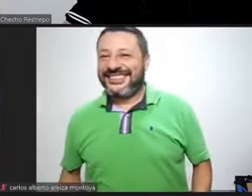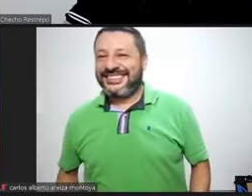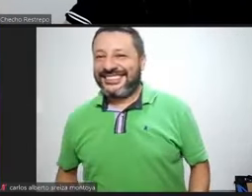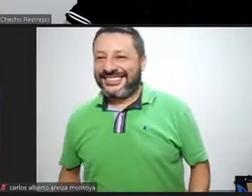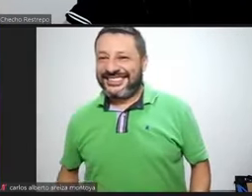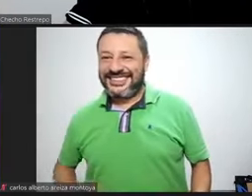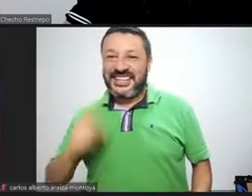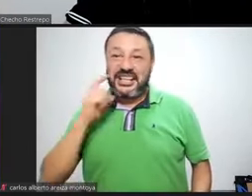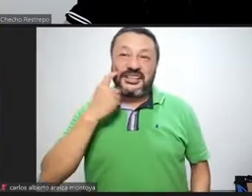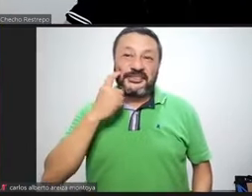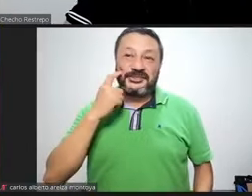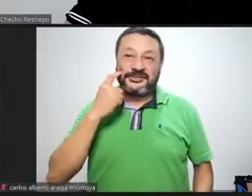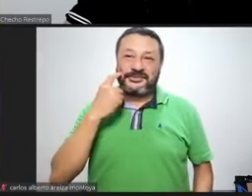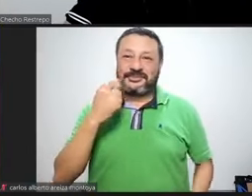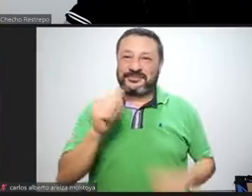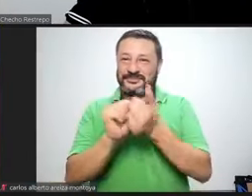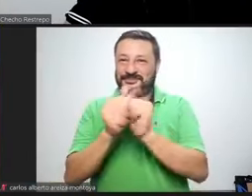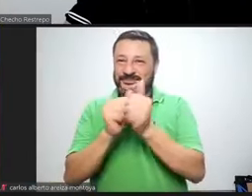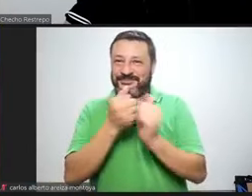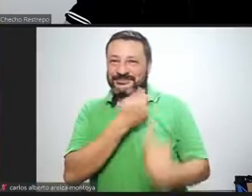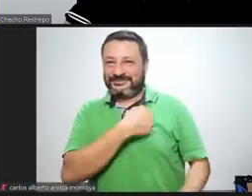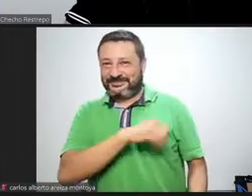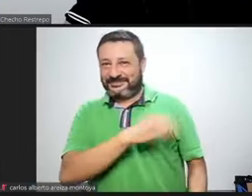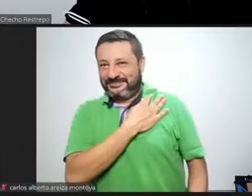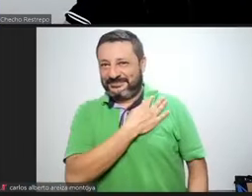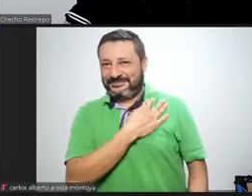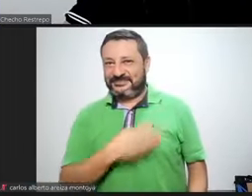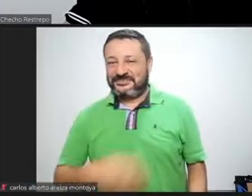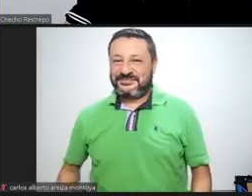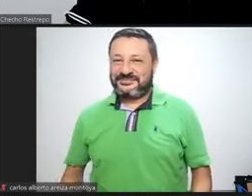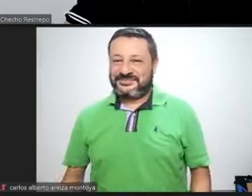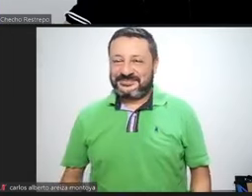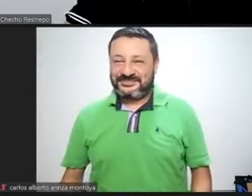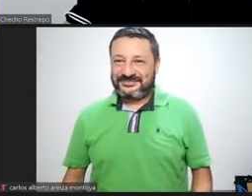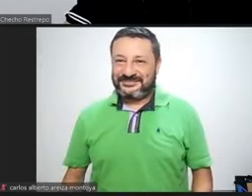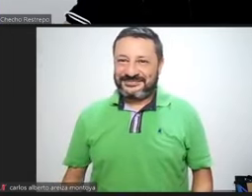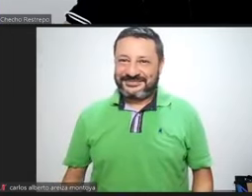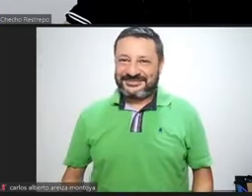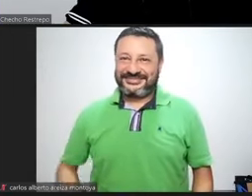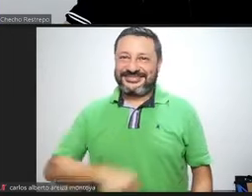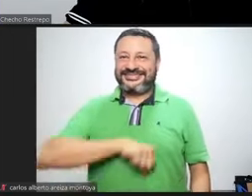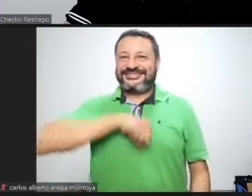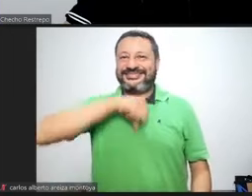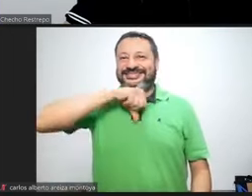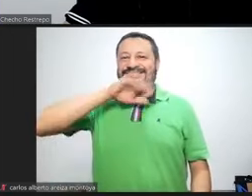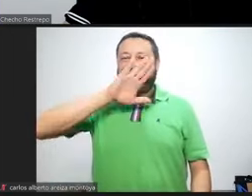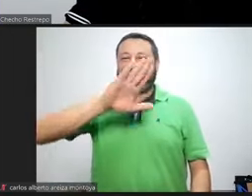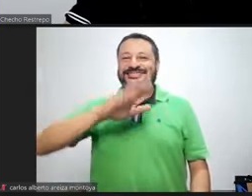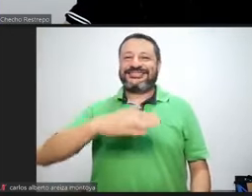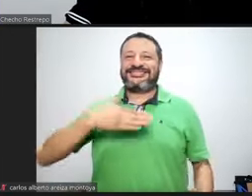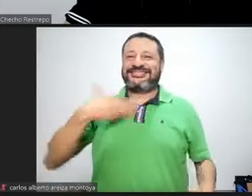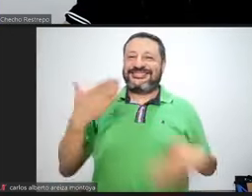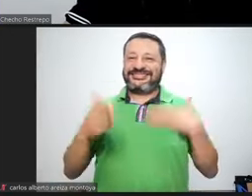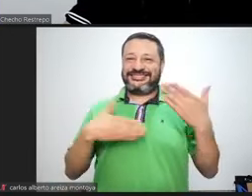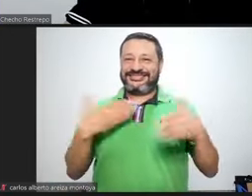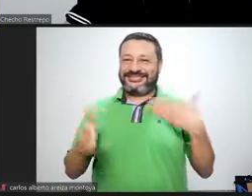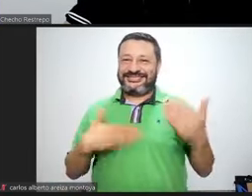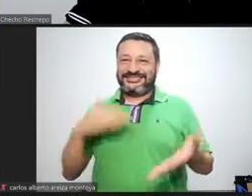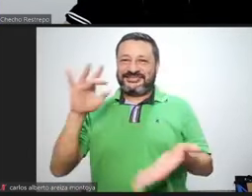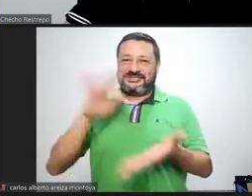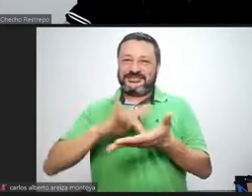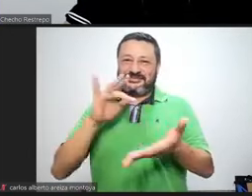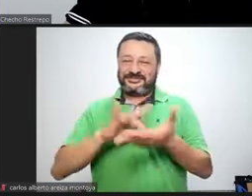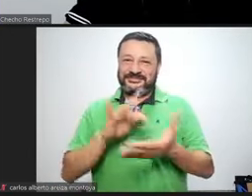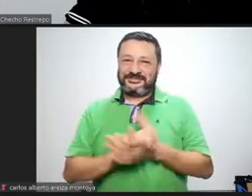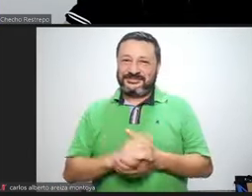estar en Paisa Deportes. No, para mí es un orgullo, me encanta, porque igual también tengo un